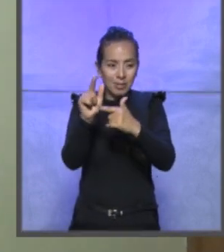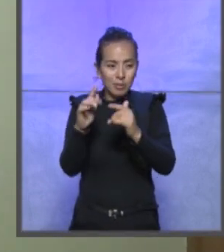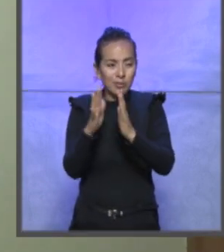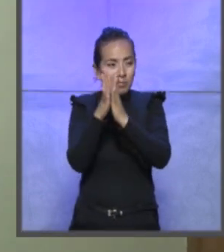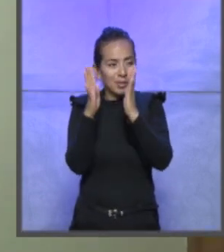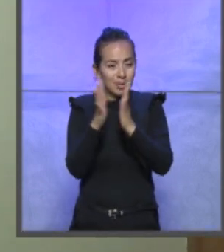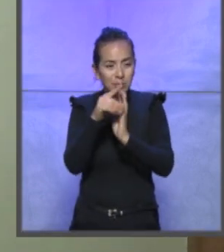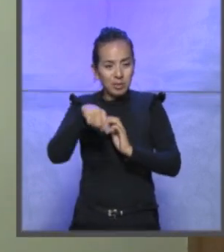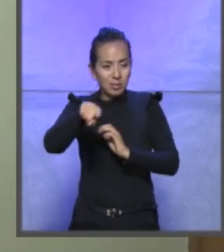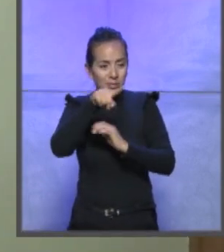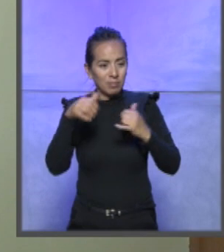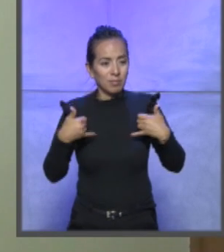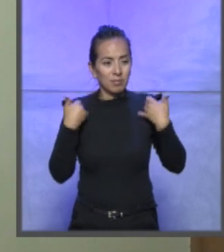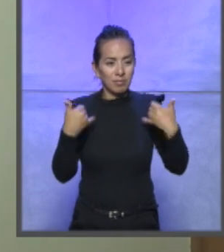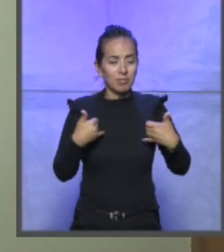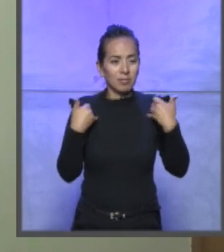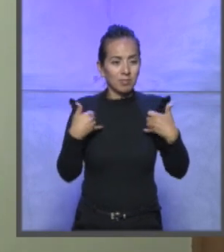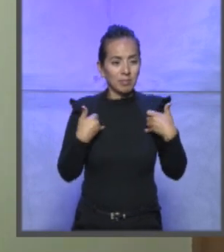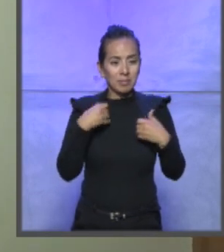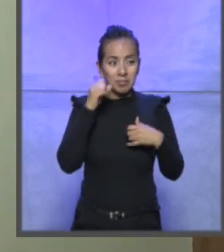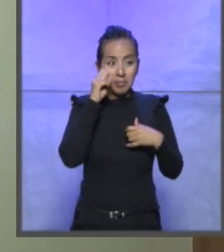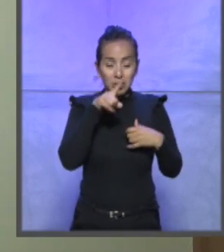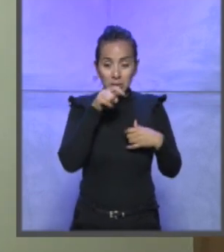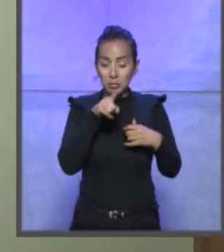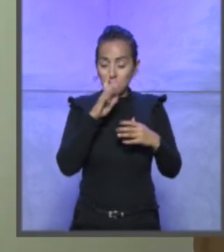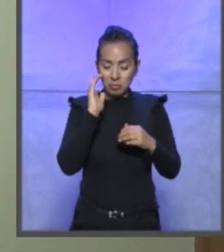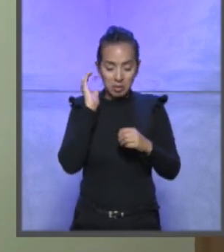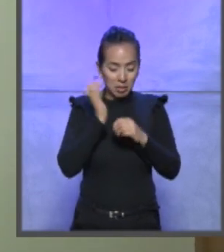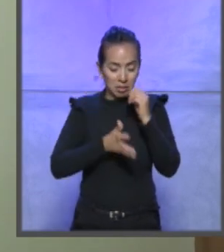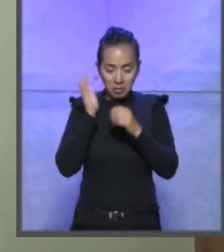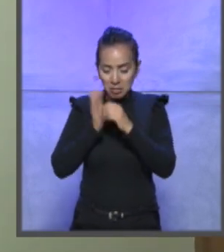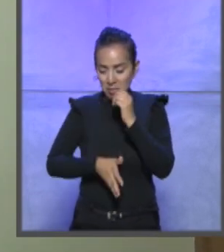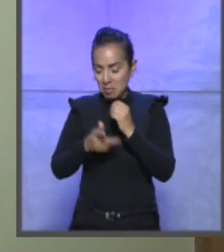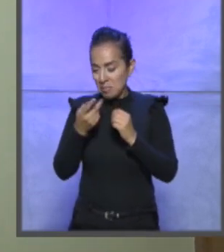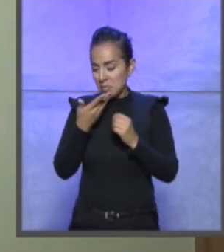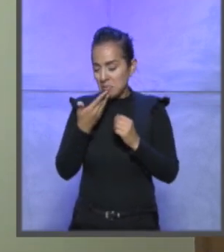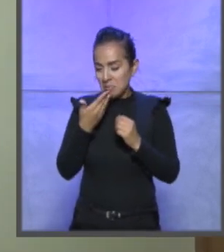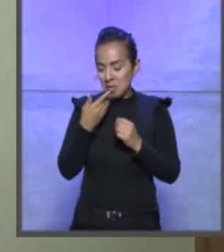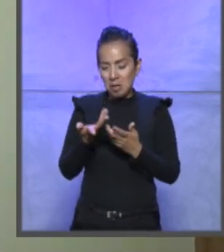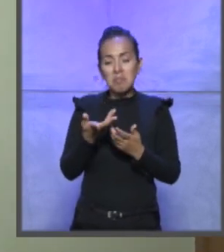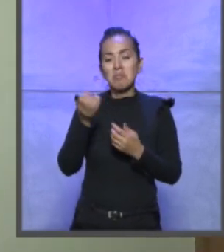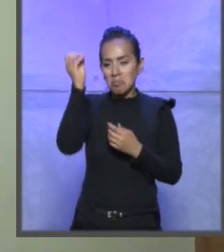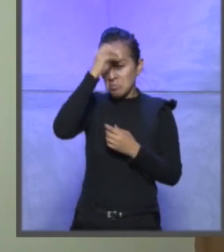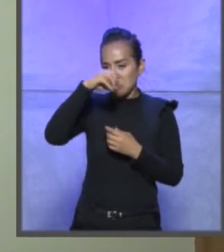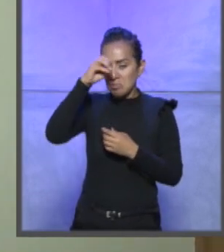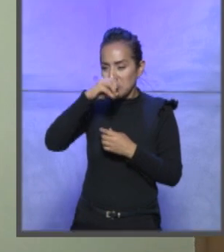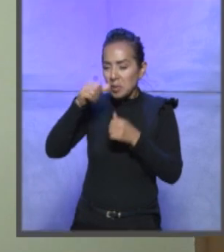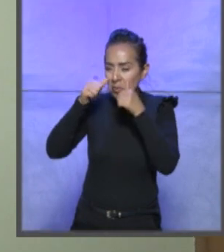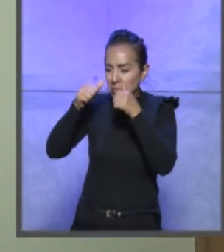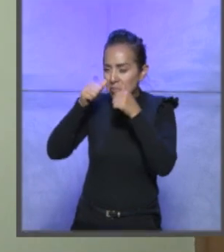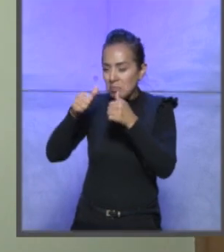esa participación de los jóvenes y sobre todo haber podido concluir y poder haber escuchado a todos ellos.